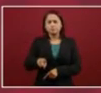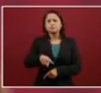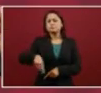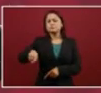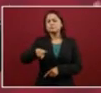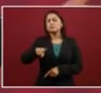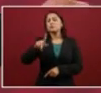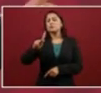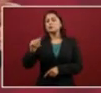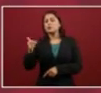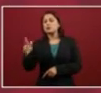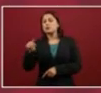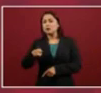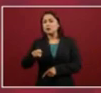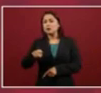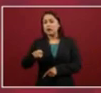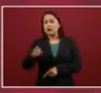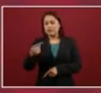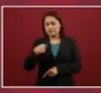hasta hace poco